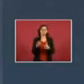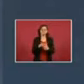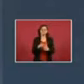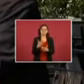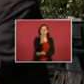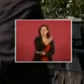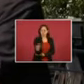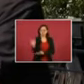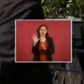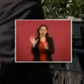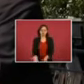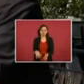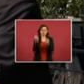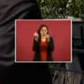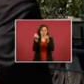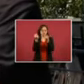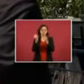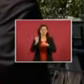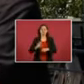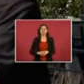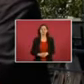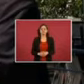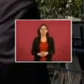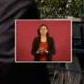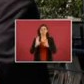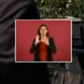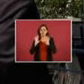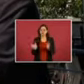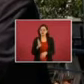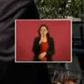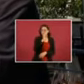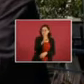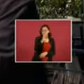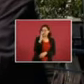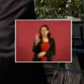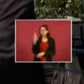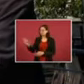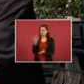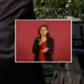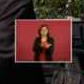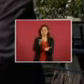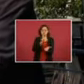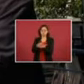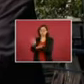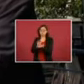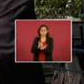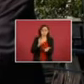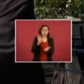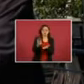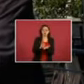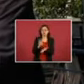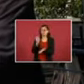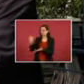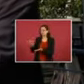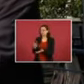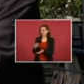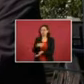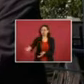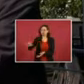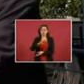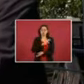del campo. Se ha entregado en forma directa apoyos económicos para la